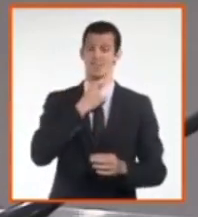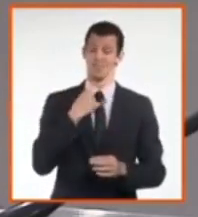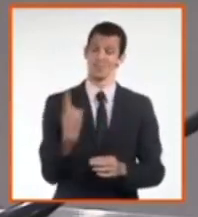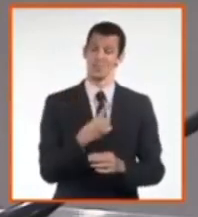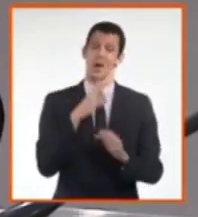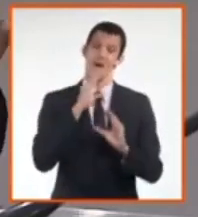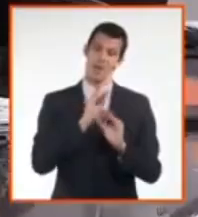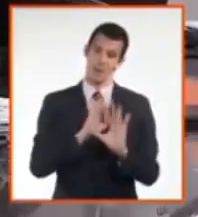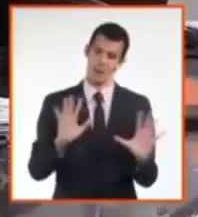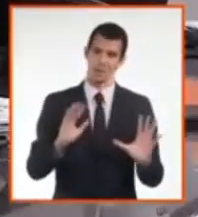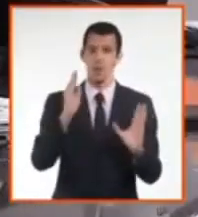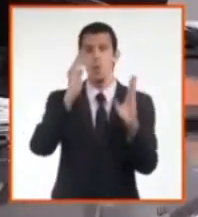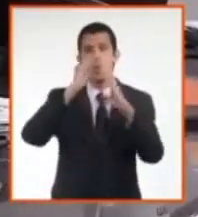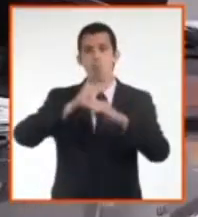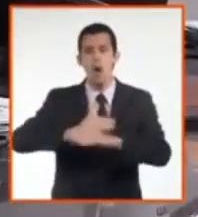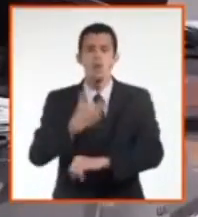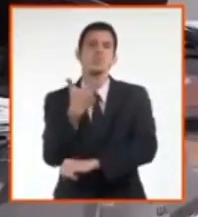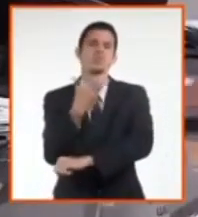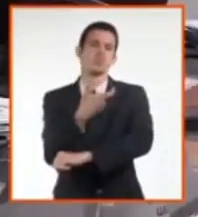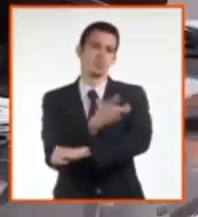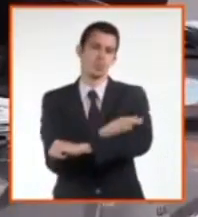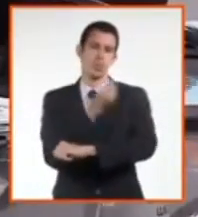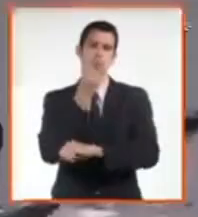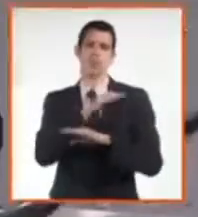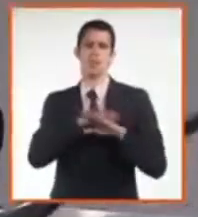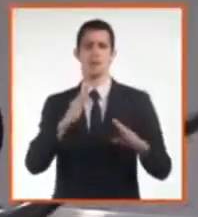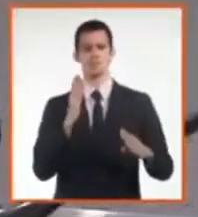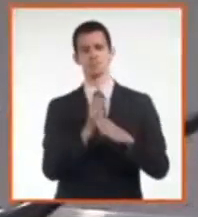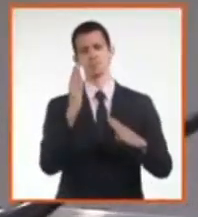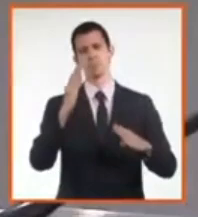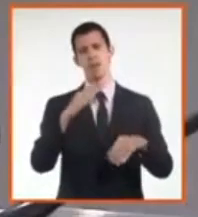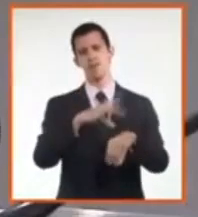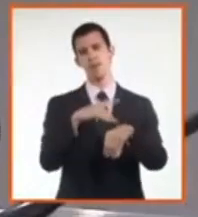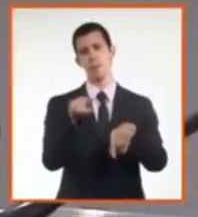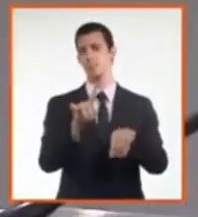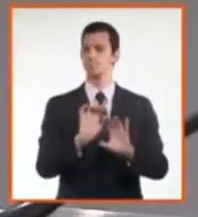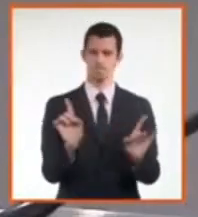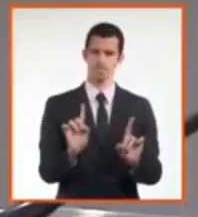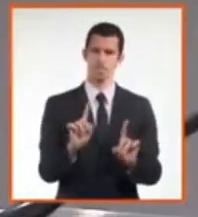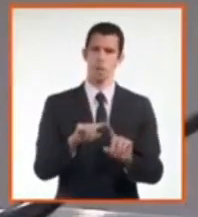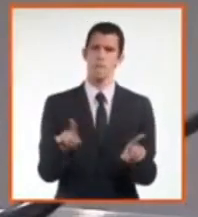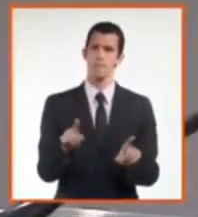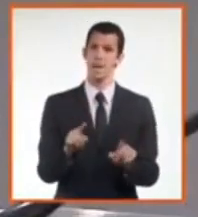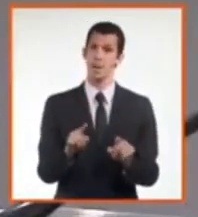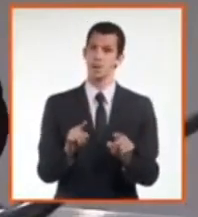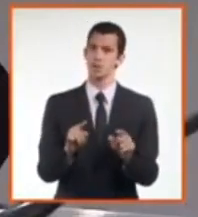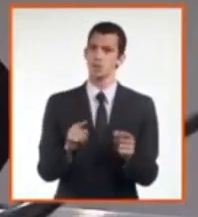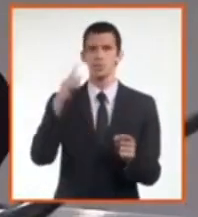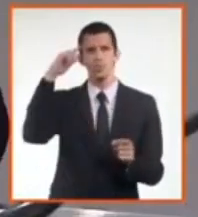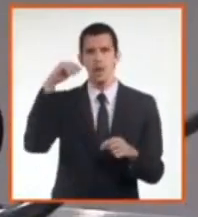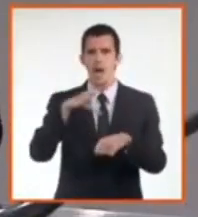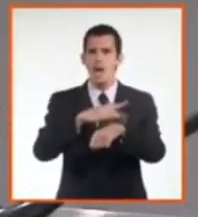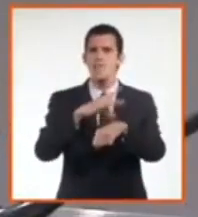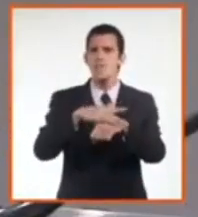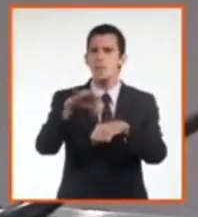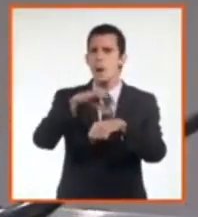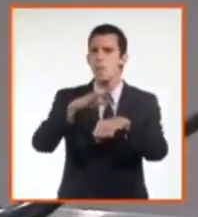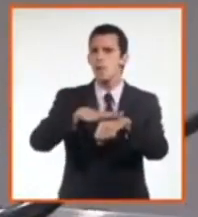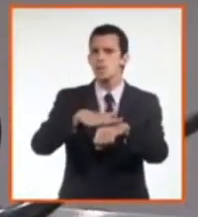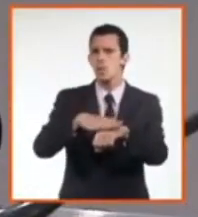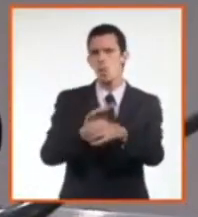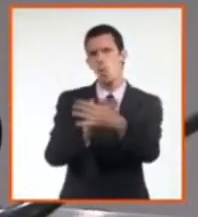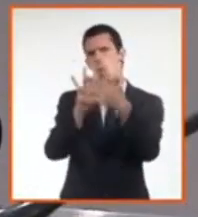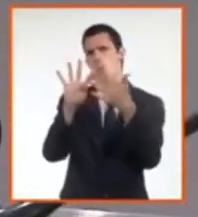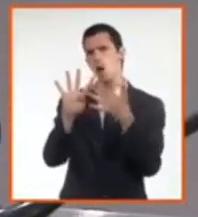y bien segura en otro tipo y son cuatro tipos pero pero hay mucha experiencia personal de con muchas ha aportado mucho conocimiento